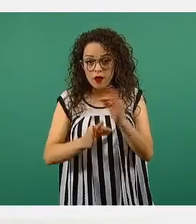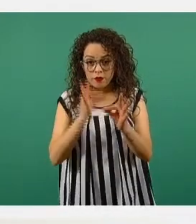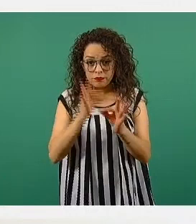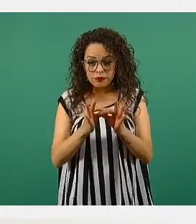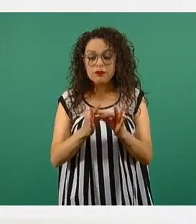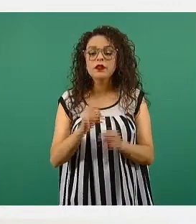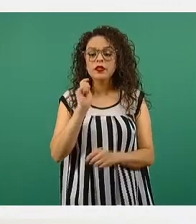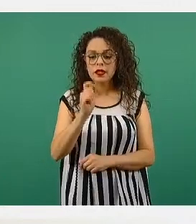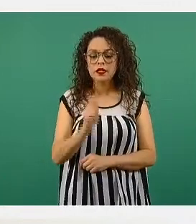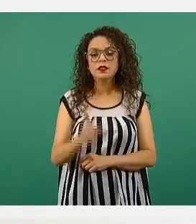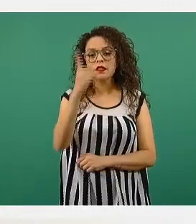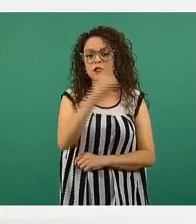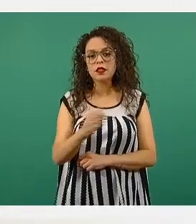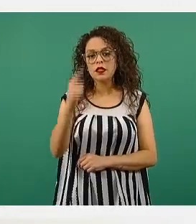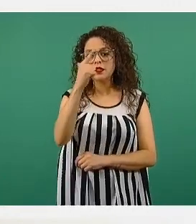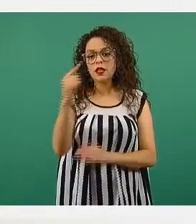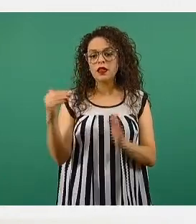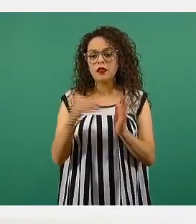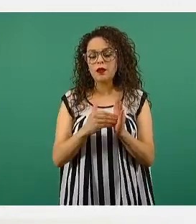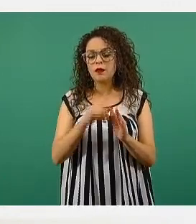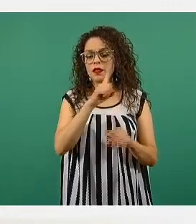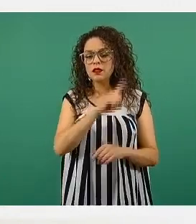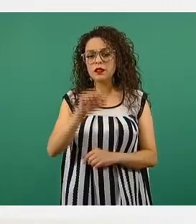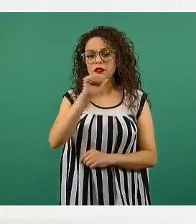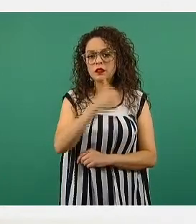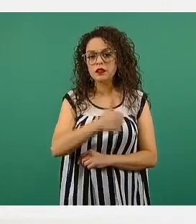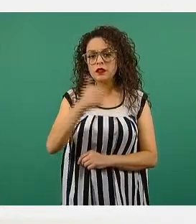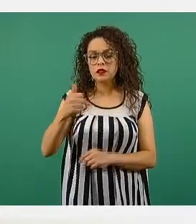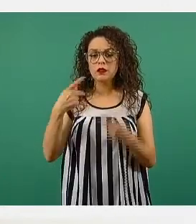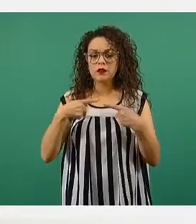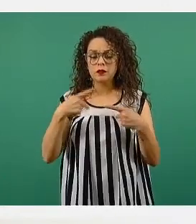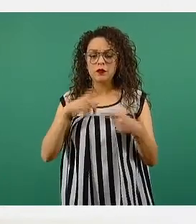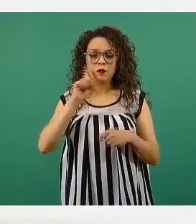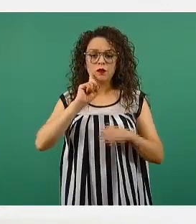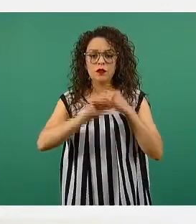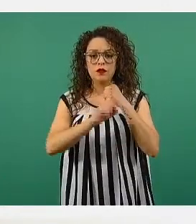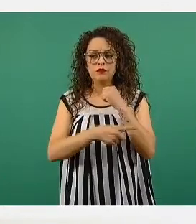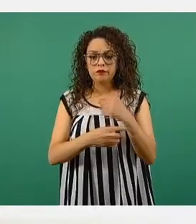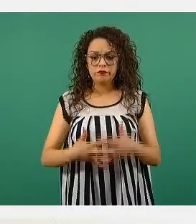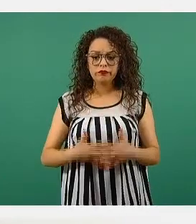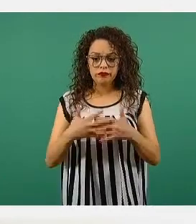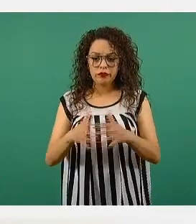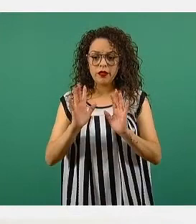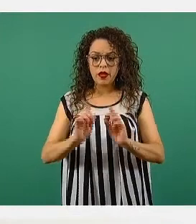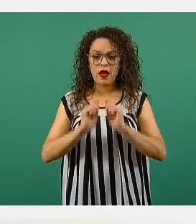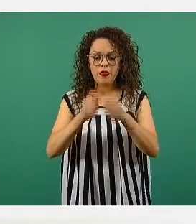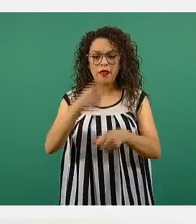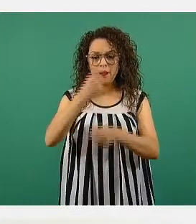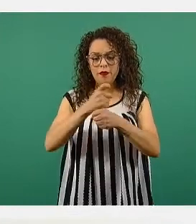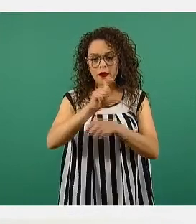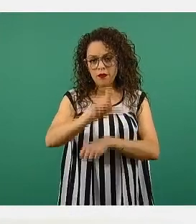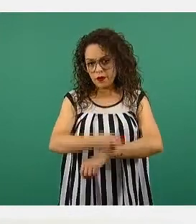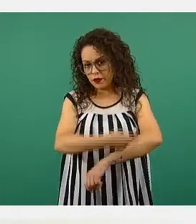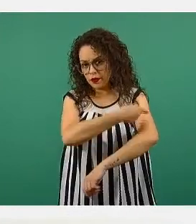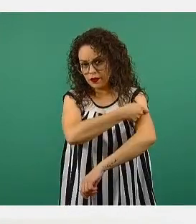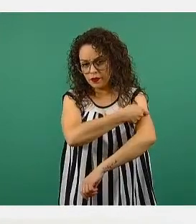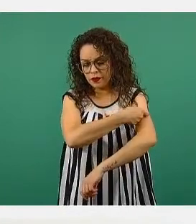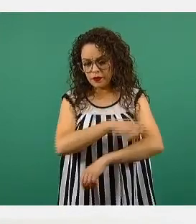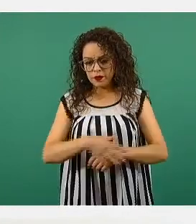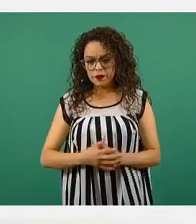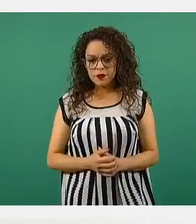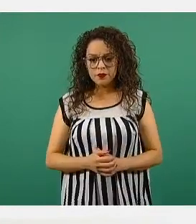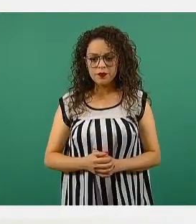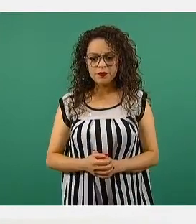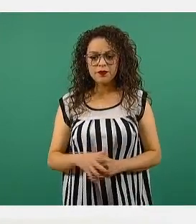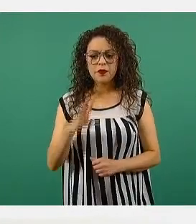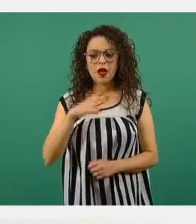de 107,166 mujeres embarazadas que ya recibieron su primera dosis de aplicación.